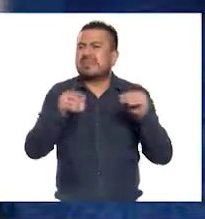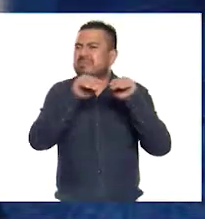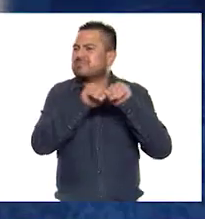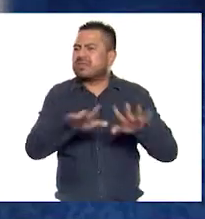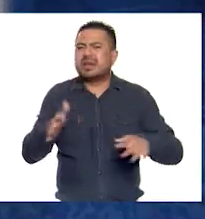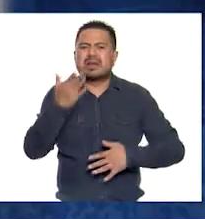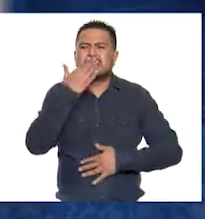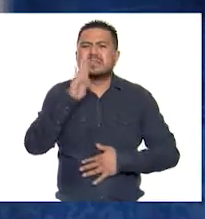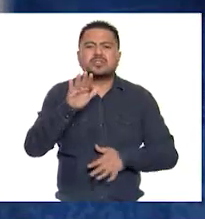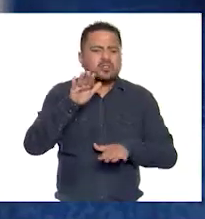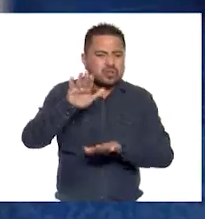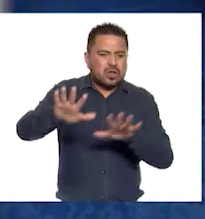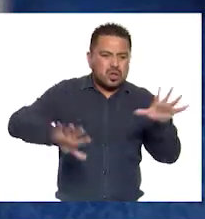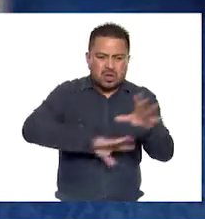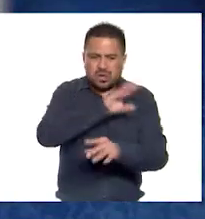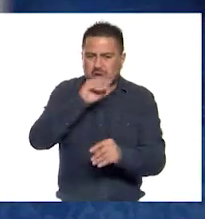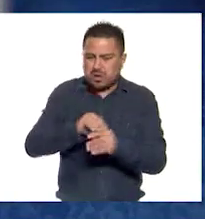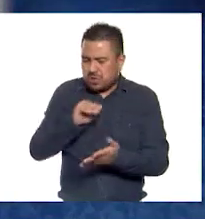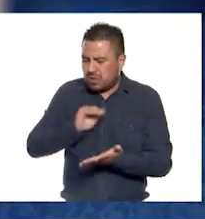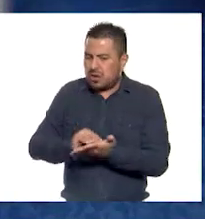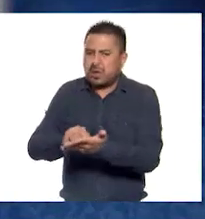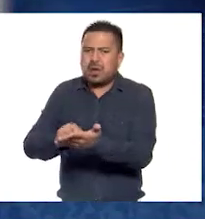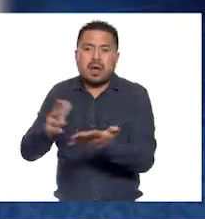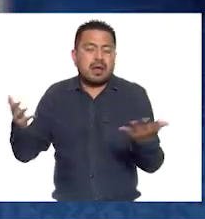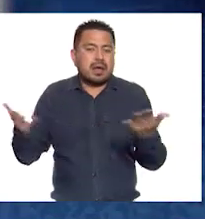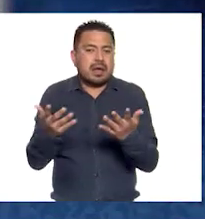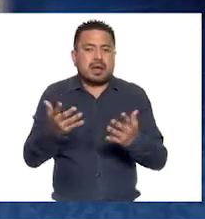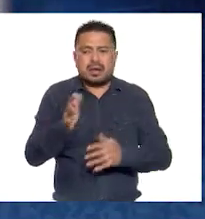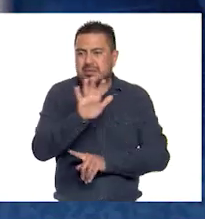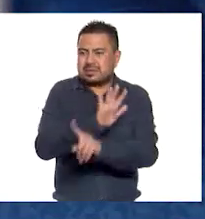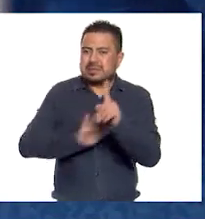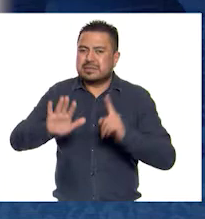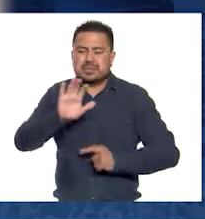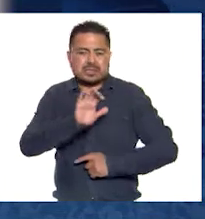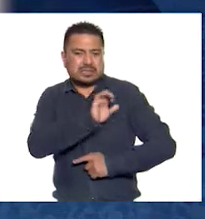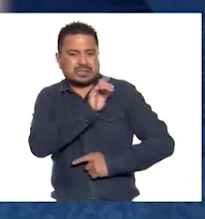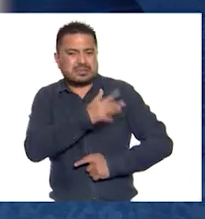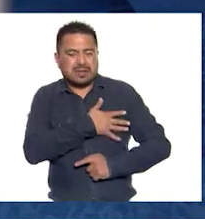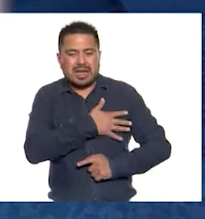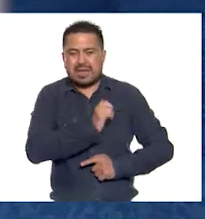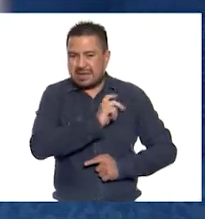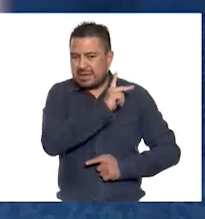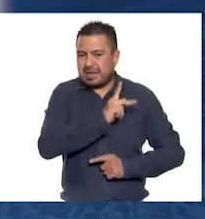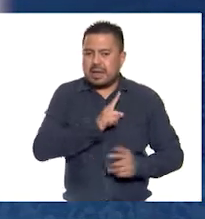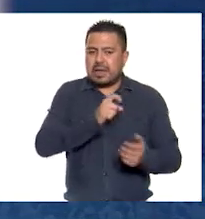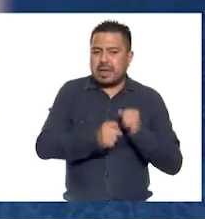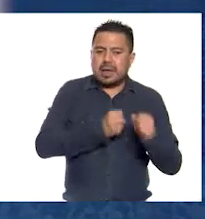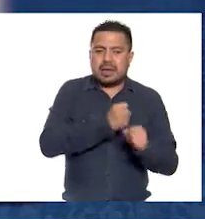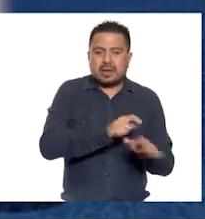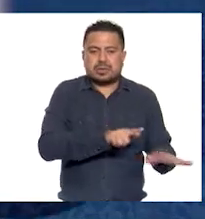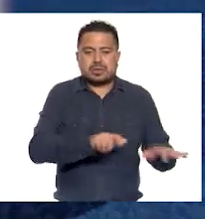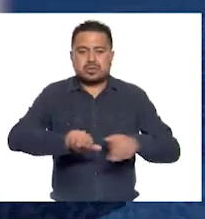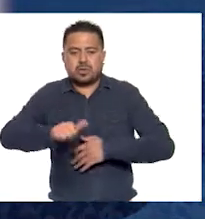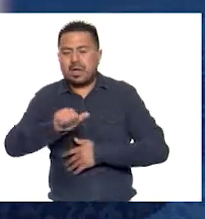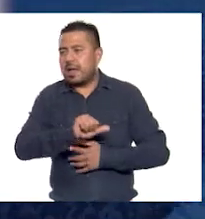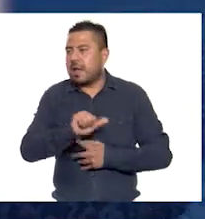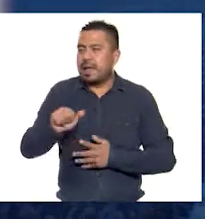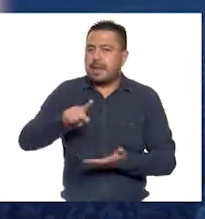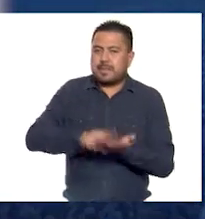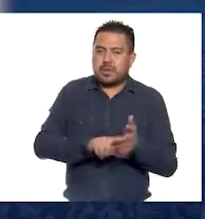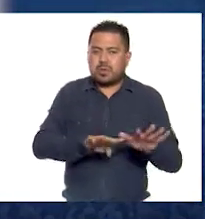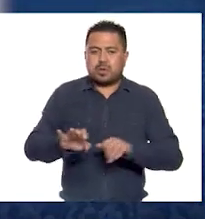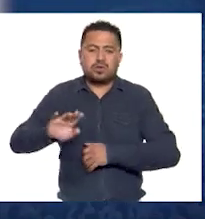Islam, sobre todo la ocupación que llevaron a cabo en la península ibérica entre los años 711 a